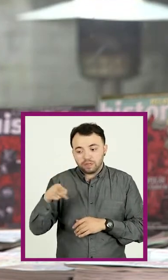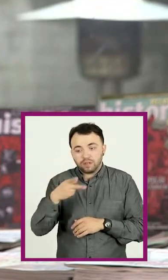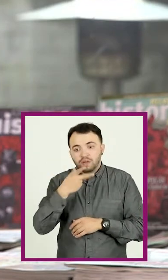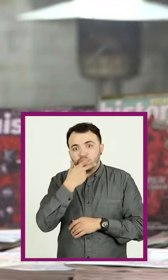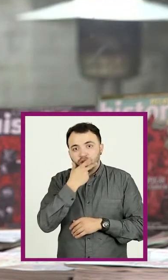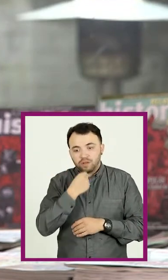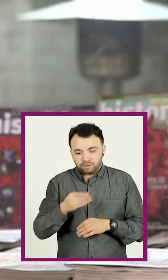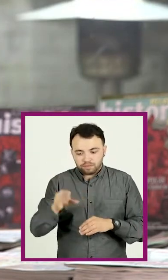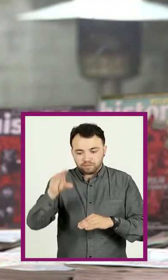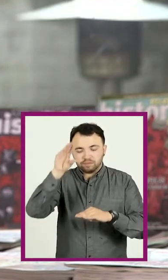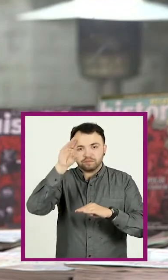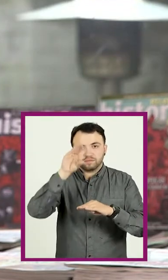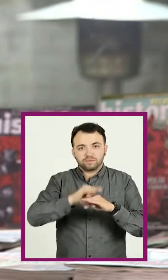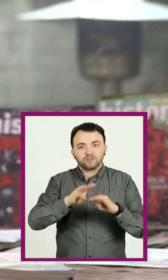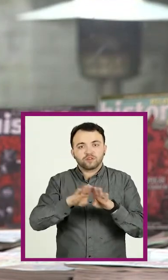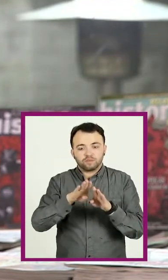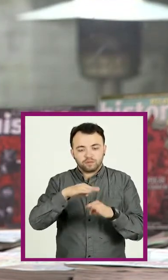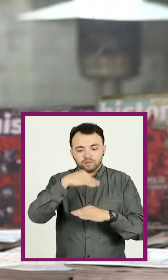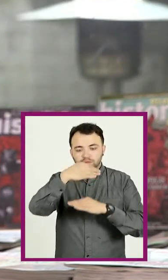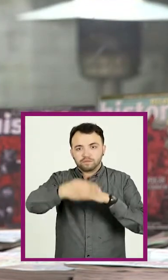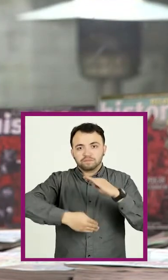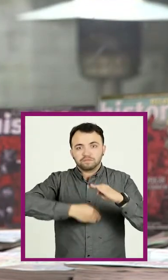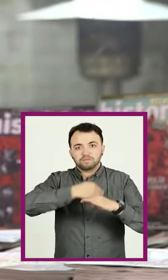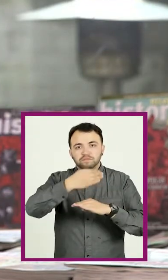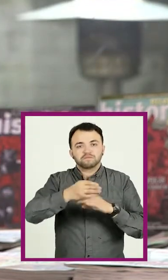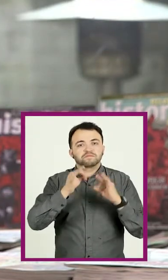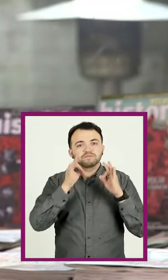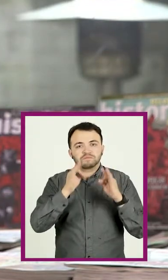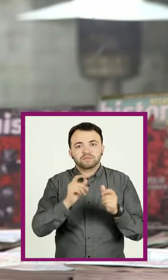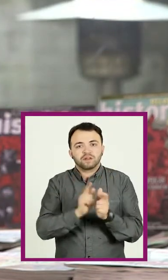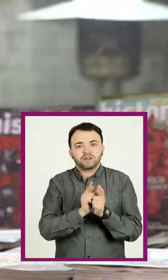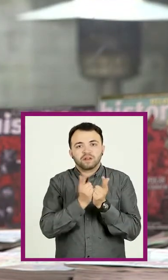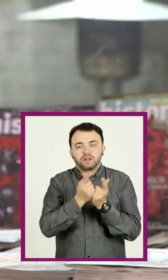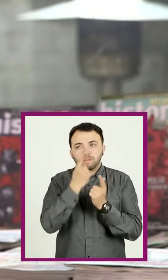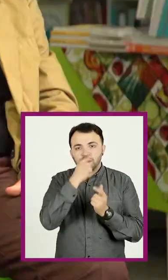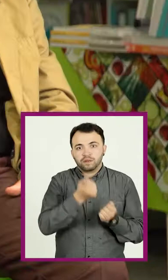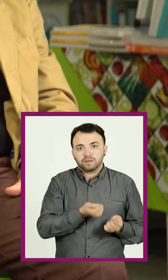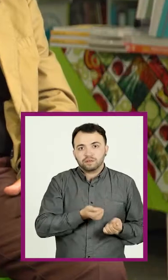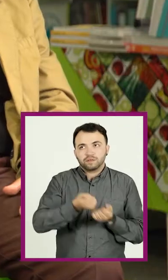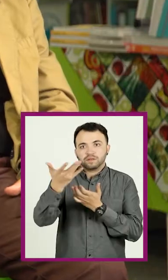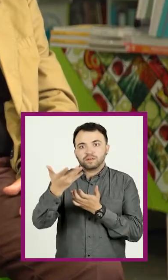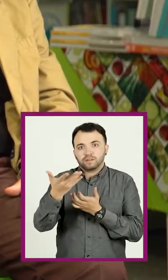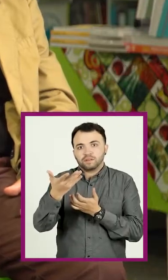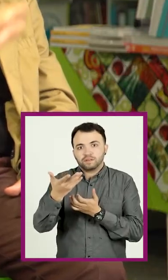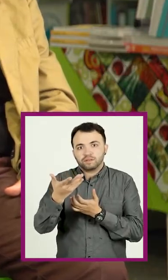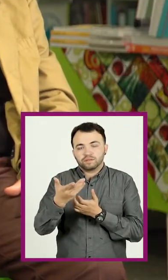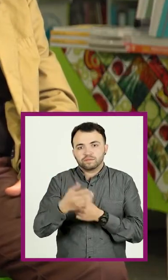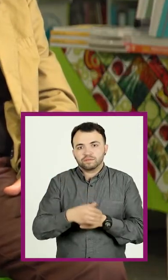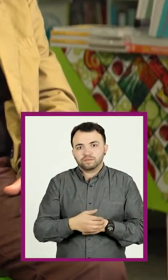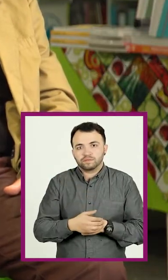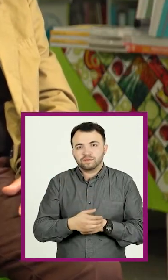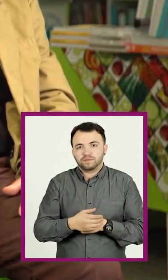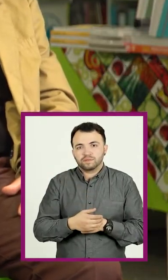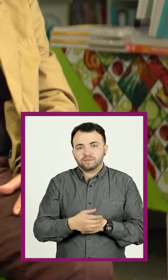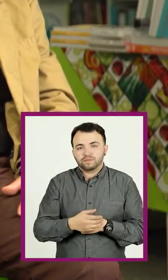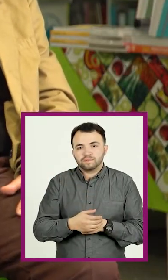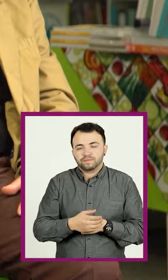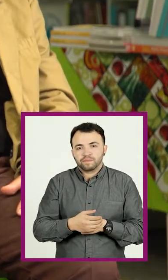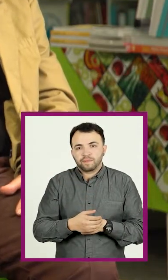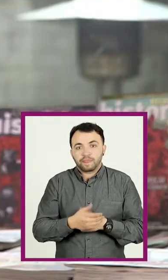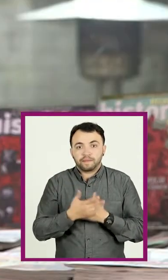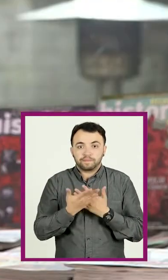Basilea, estaba el Anticristo perfectamente envuelto para enviarlo a publicar, sí.